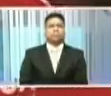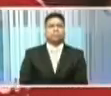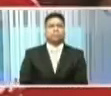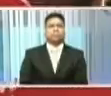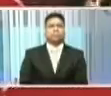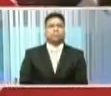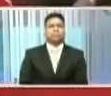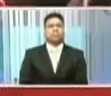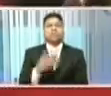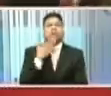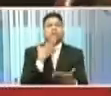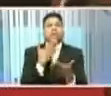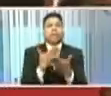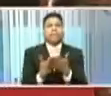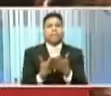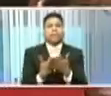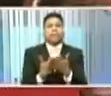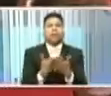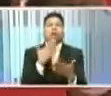Y le pido al pueblo